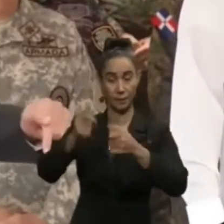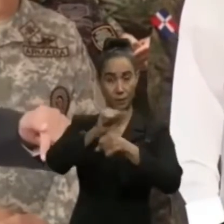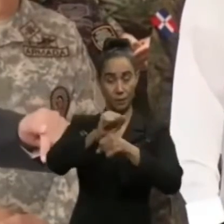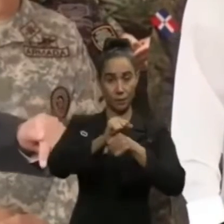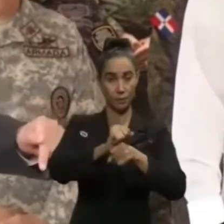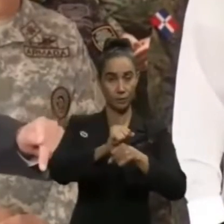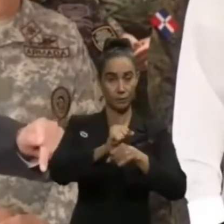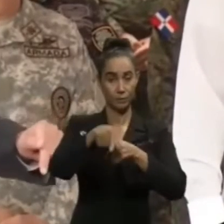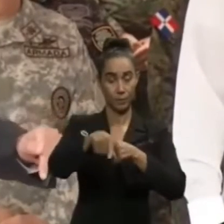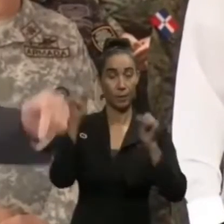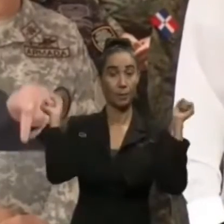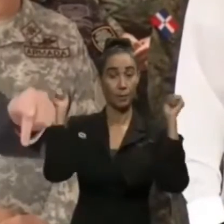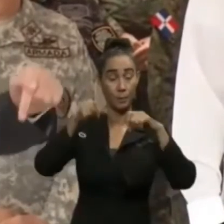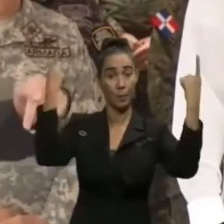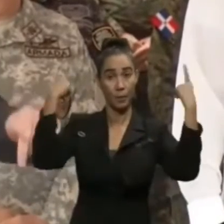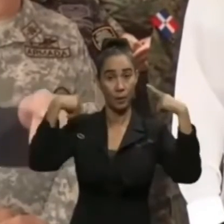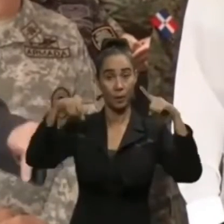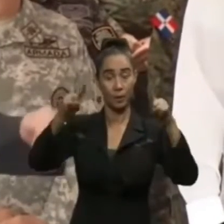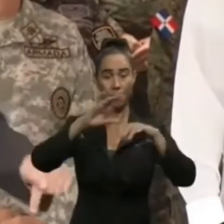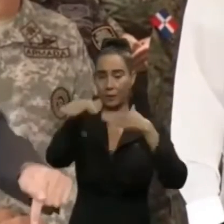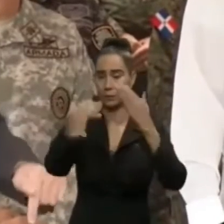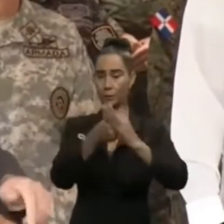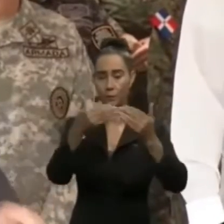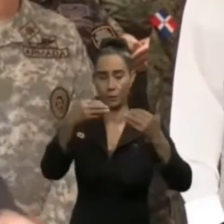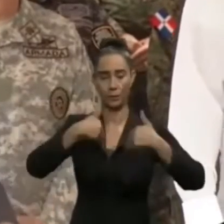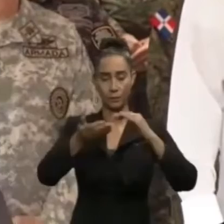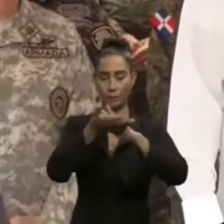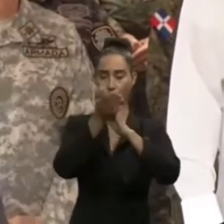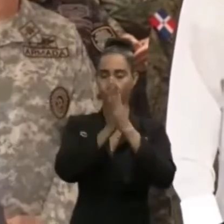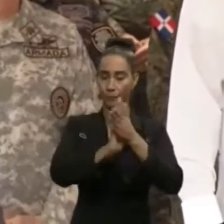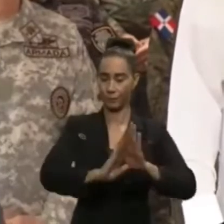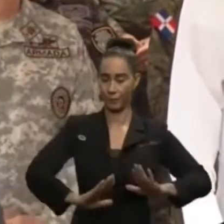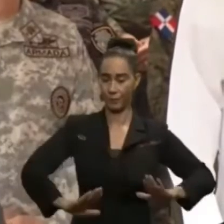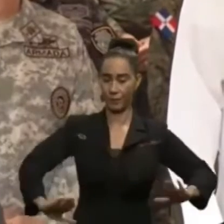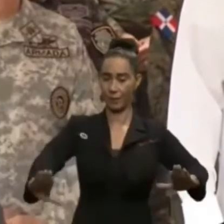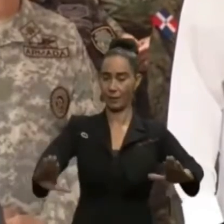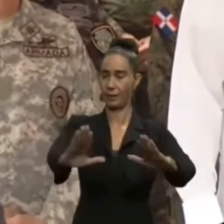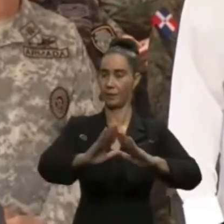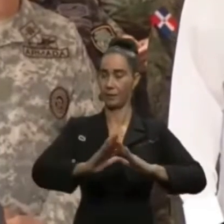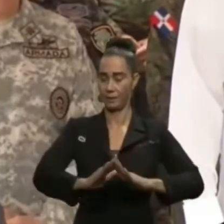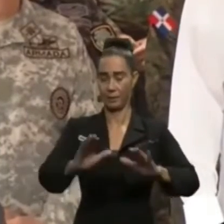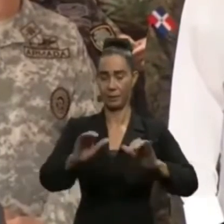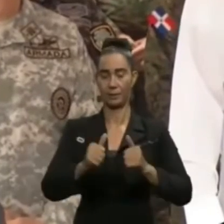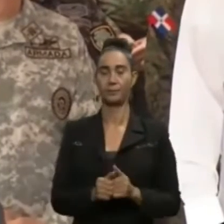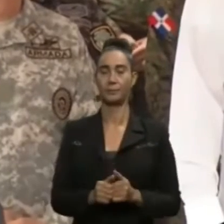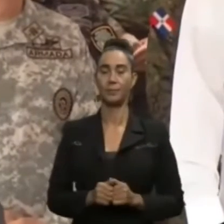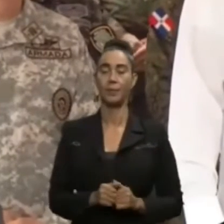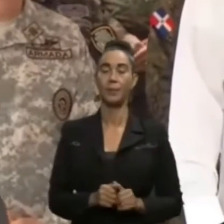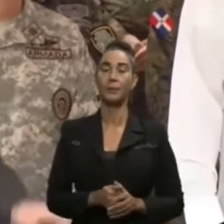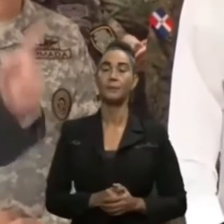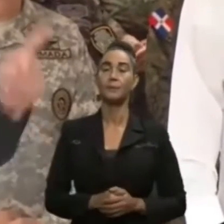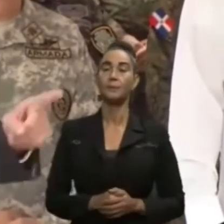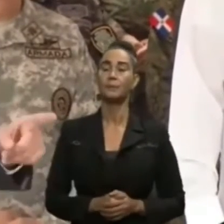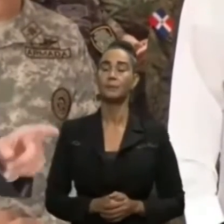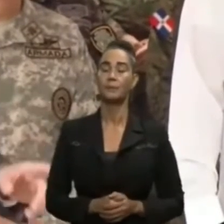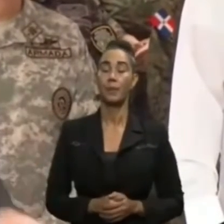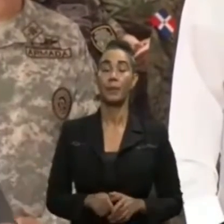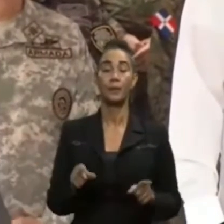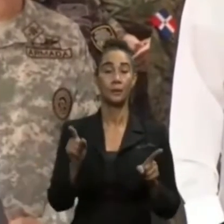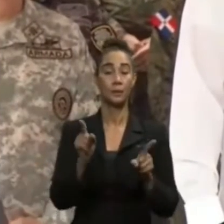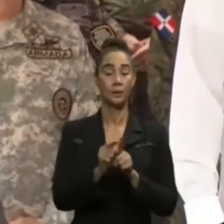hasta lograr la tranquilidad de nuestra población y la